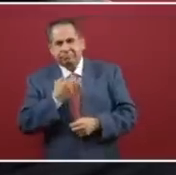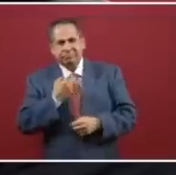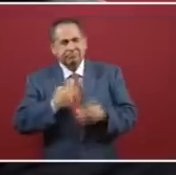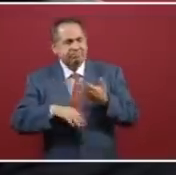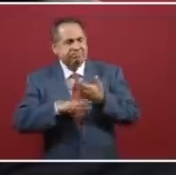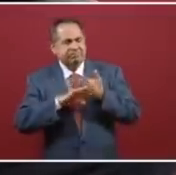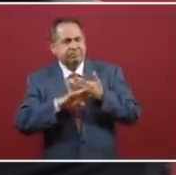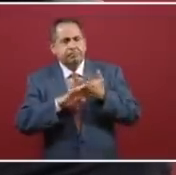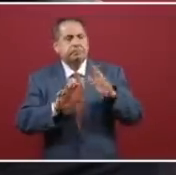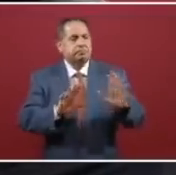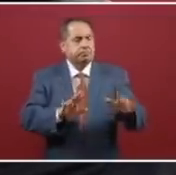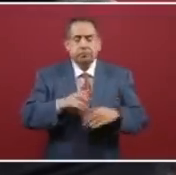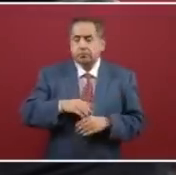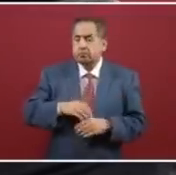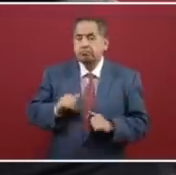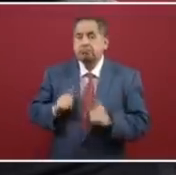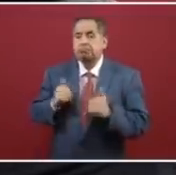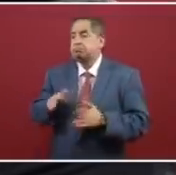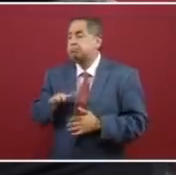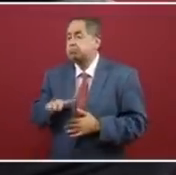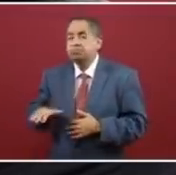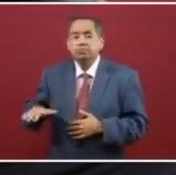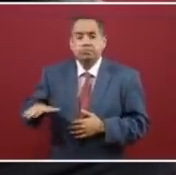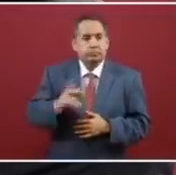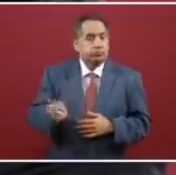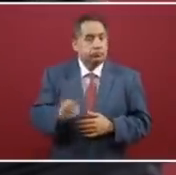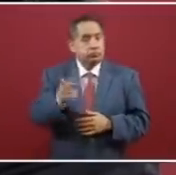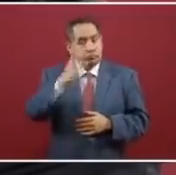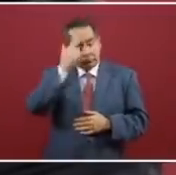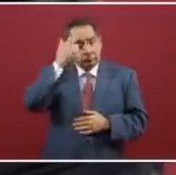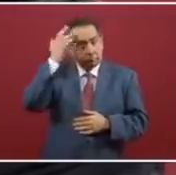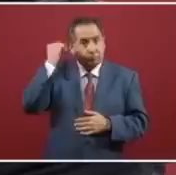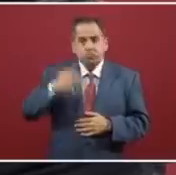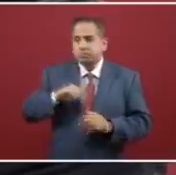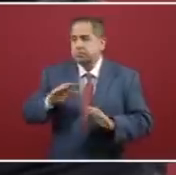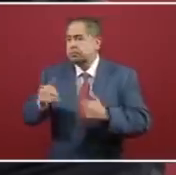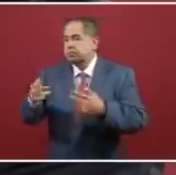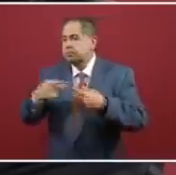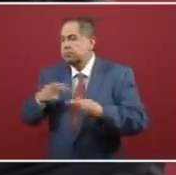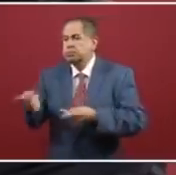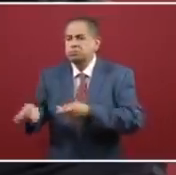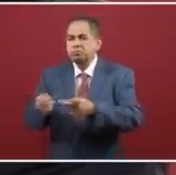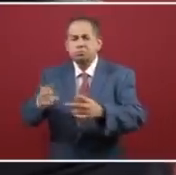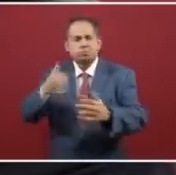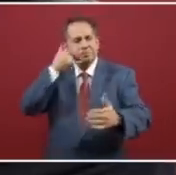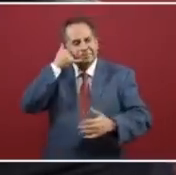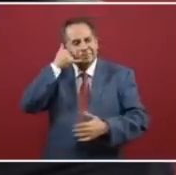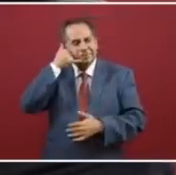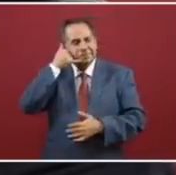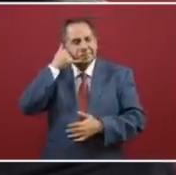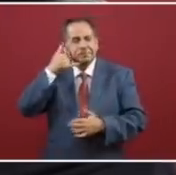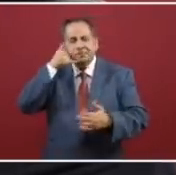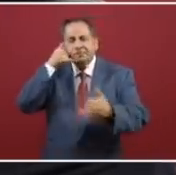hicimos una consulta en aquel entonces teléfonica